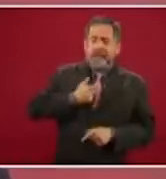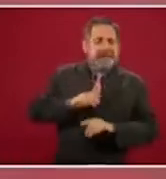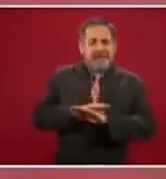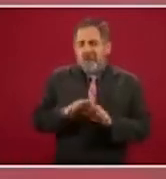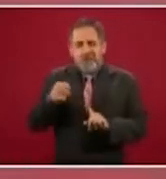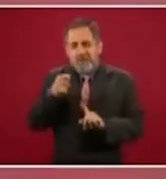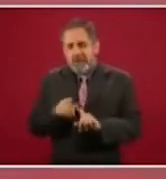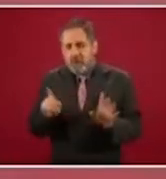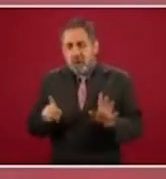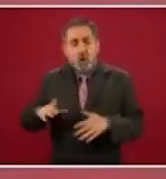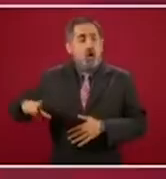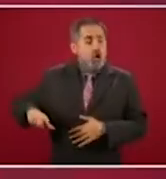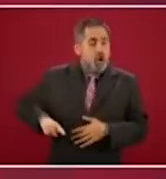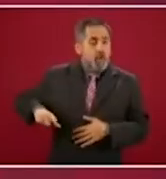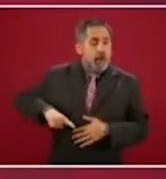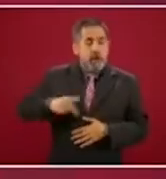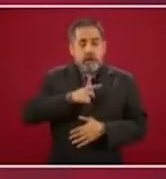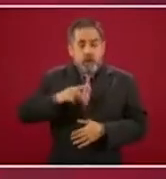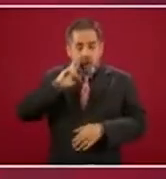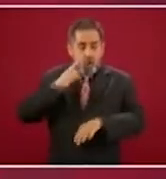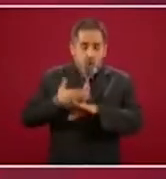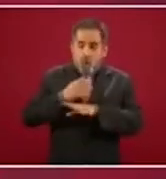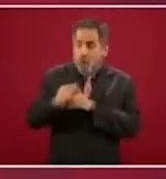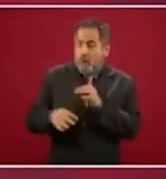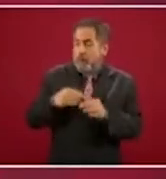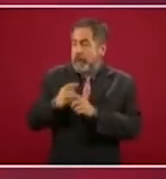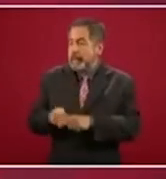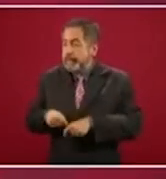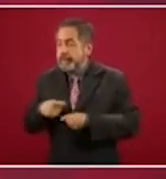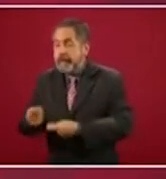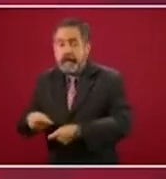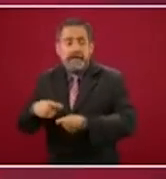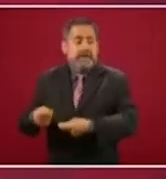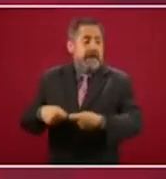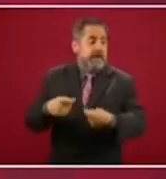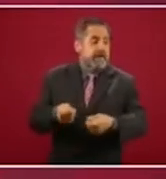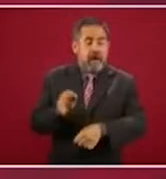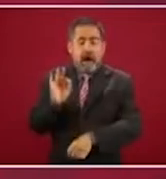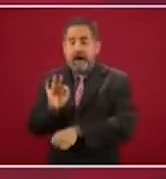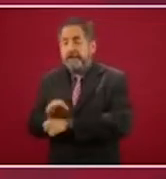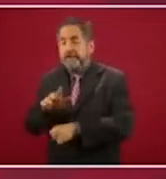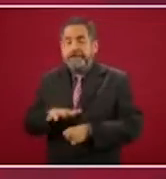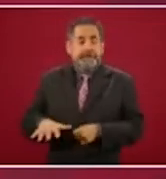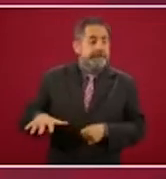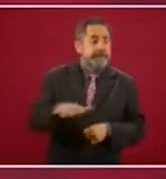el estado tiene que cumplir su función social